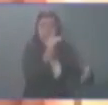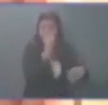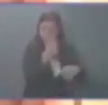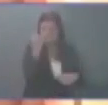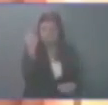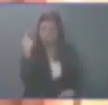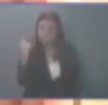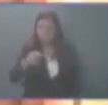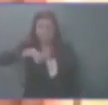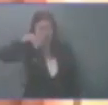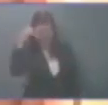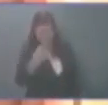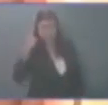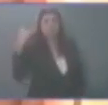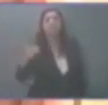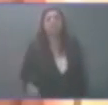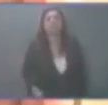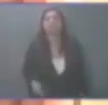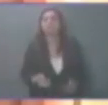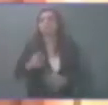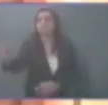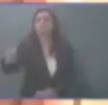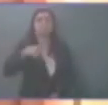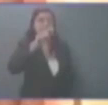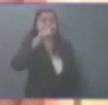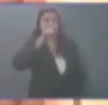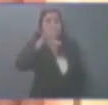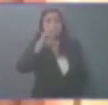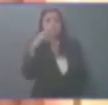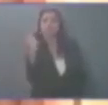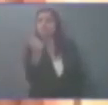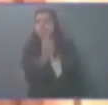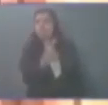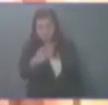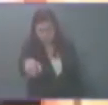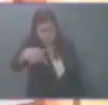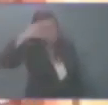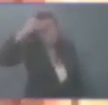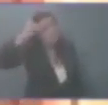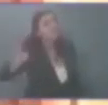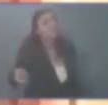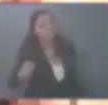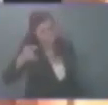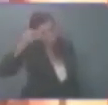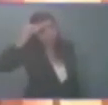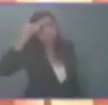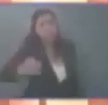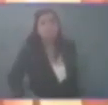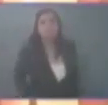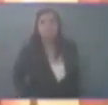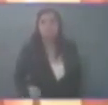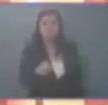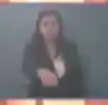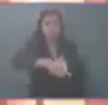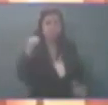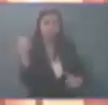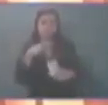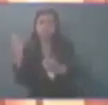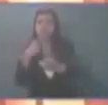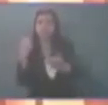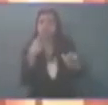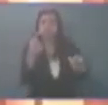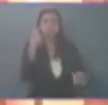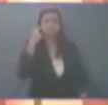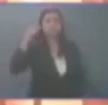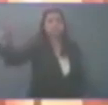¿Entiendes? Aparte de como 150 gente, si vos bien lo sabés, que fueron asesinados y torturados